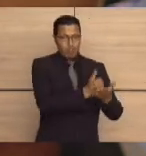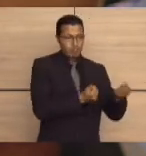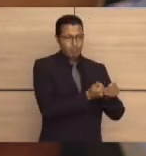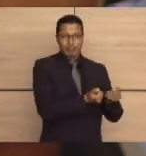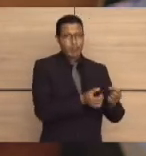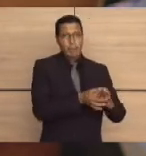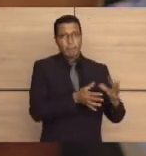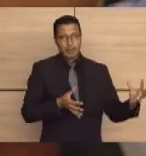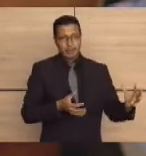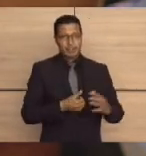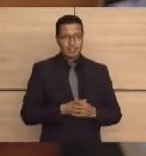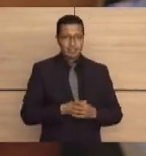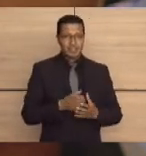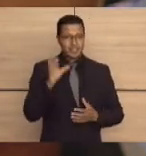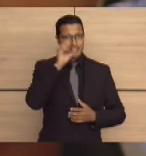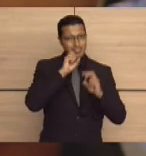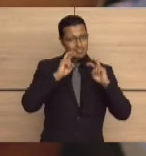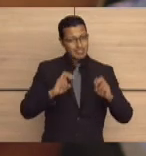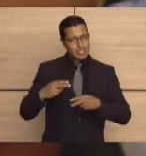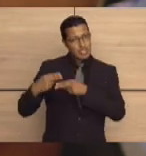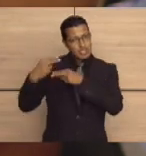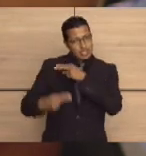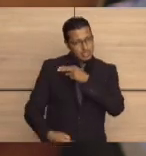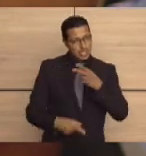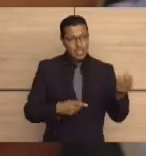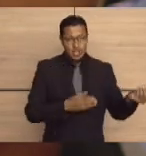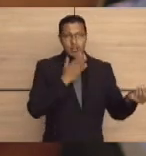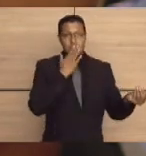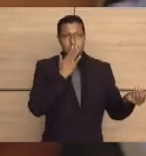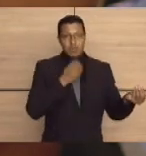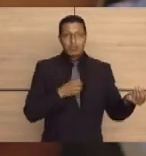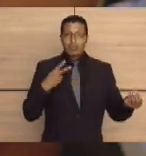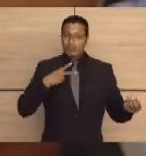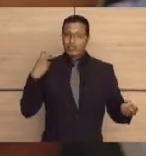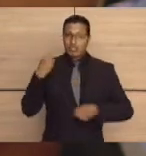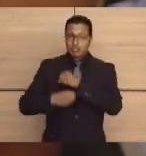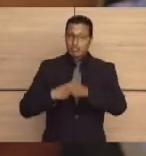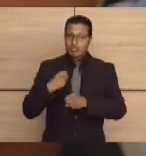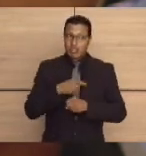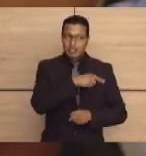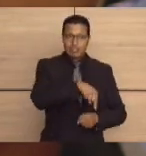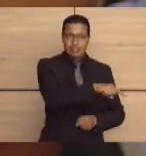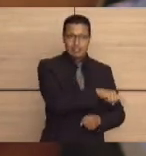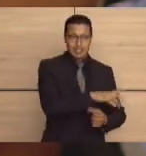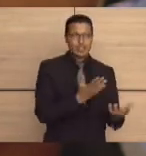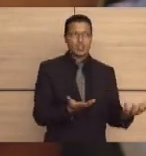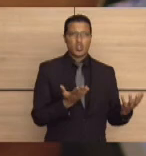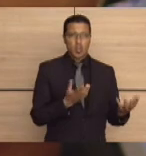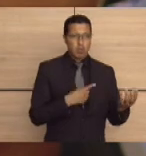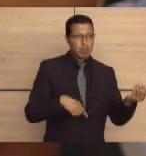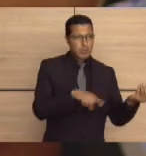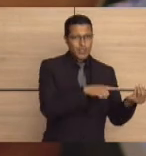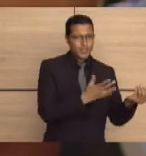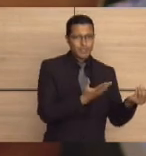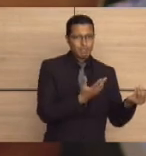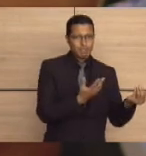lo que ha sido la historia de nuestro mundo indígena en estos 2 siglos para entender que ahí se presentó lo